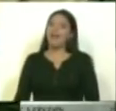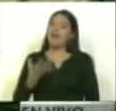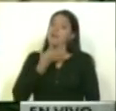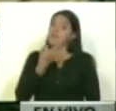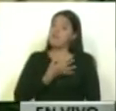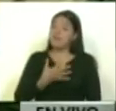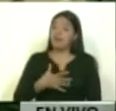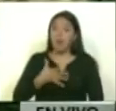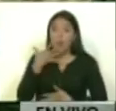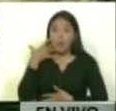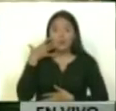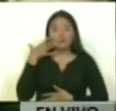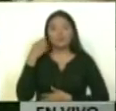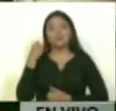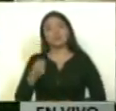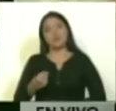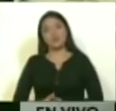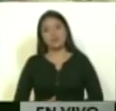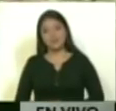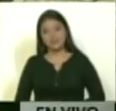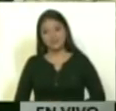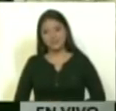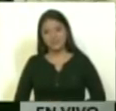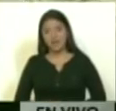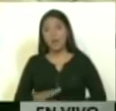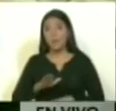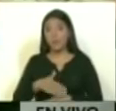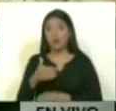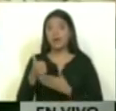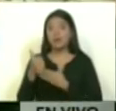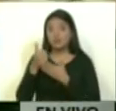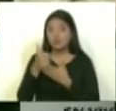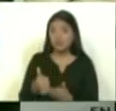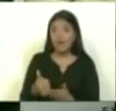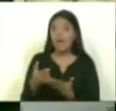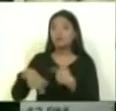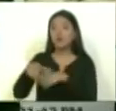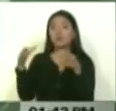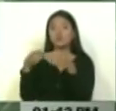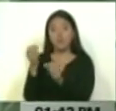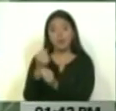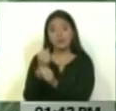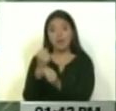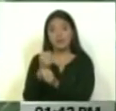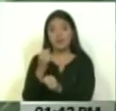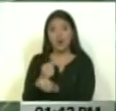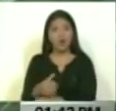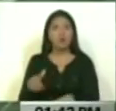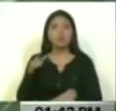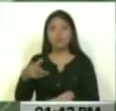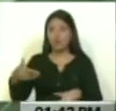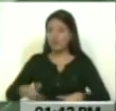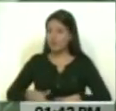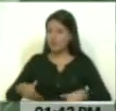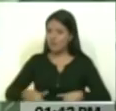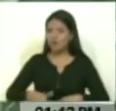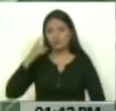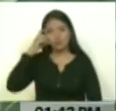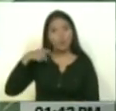muy orgullosa de poder ayudar en su equipo de trabajo con ese esfuerzo que usted está realizando día a